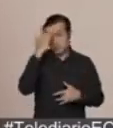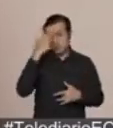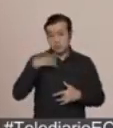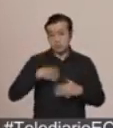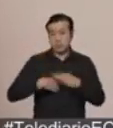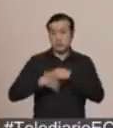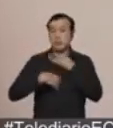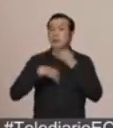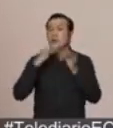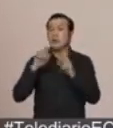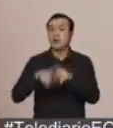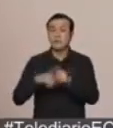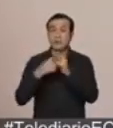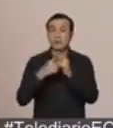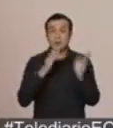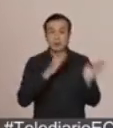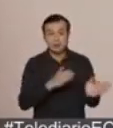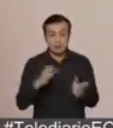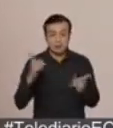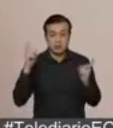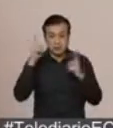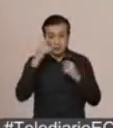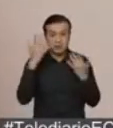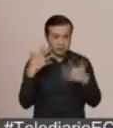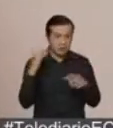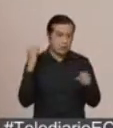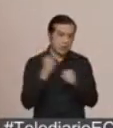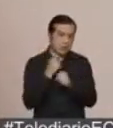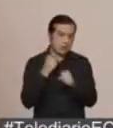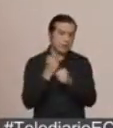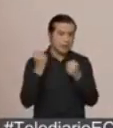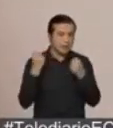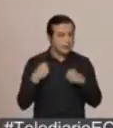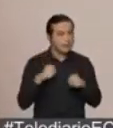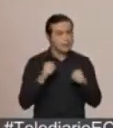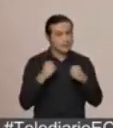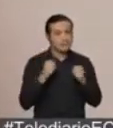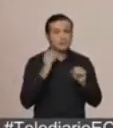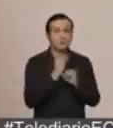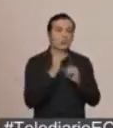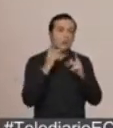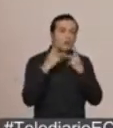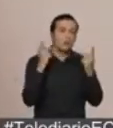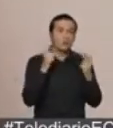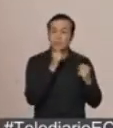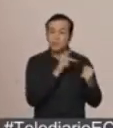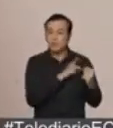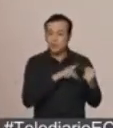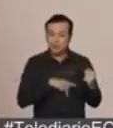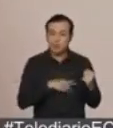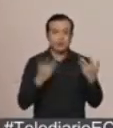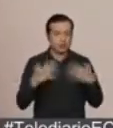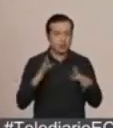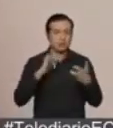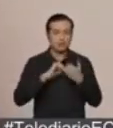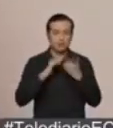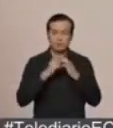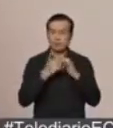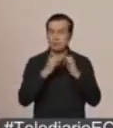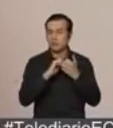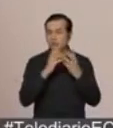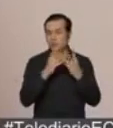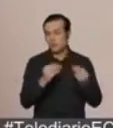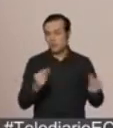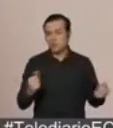problemas en la cadena logística, pero en el trabajo conjunto sector público y privado hemos logrado superarlas. Hoy día tenemos